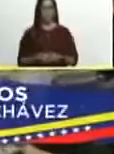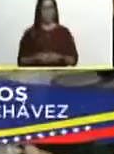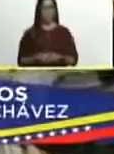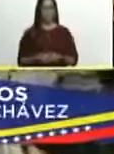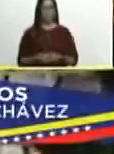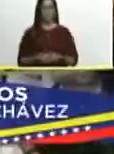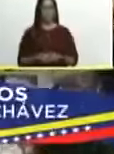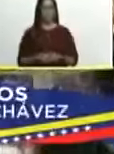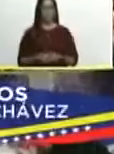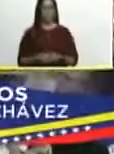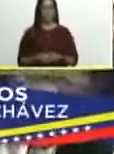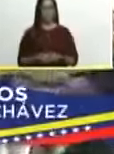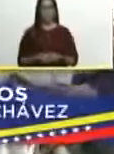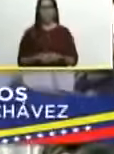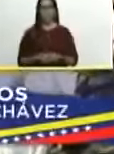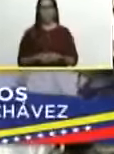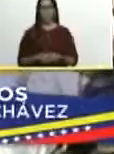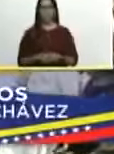Vamos, pues.